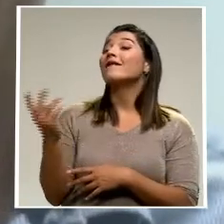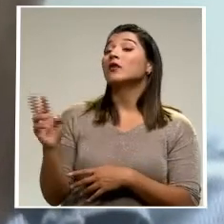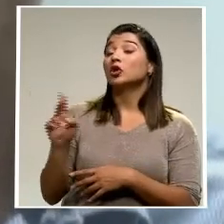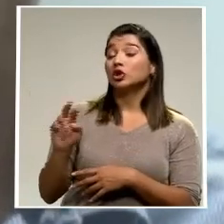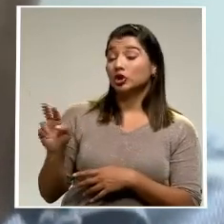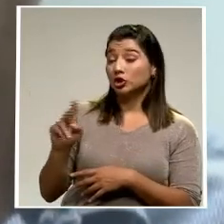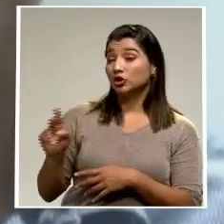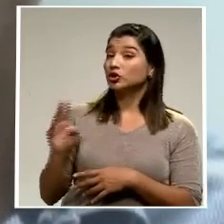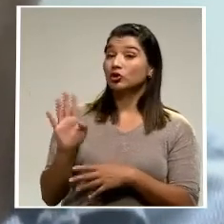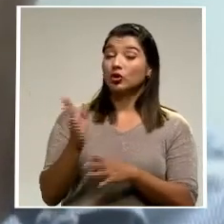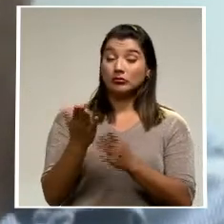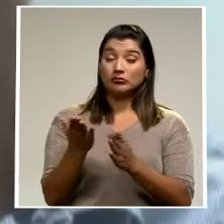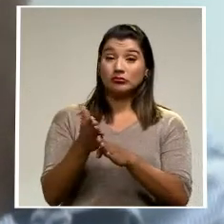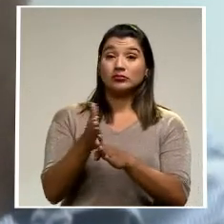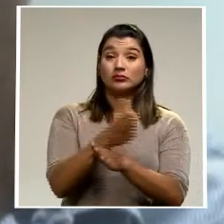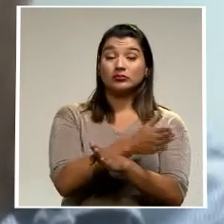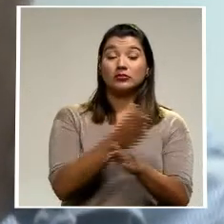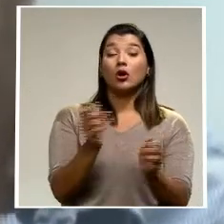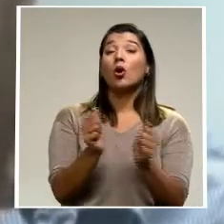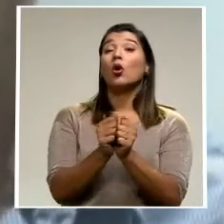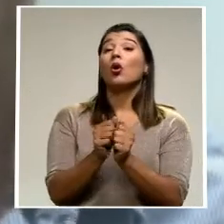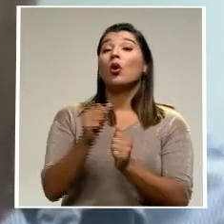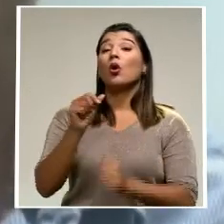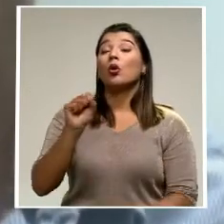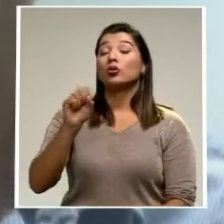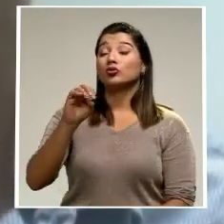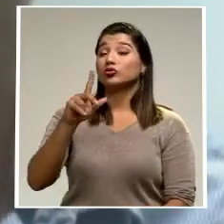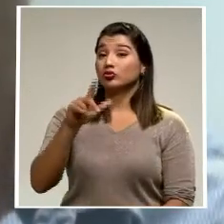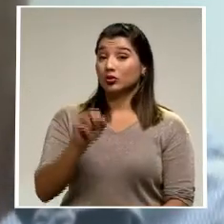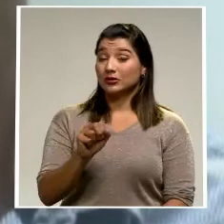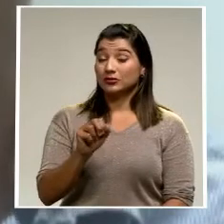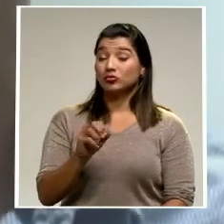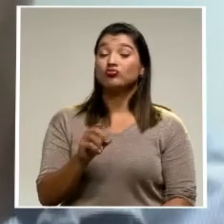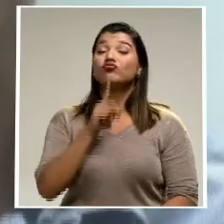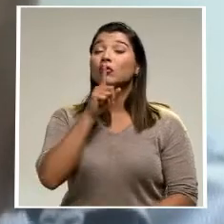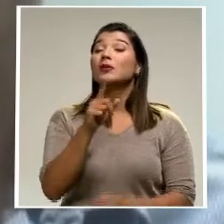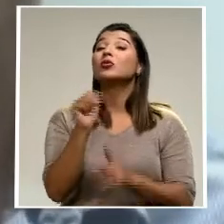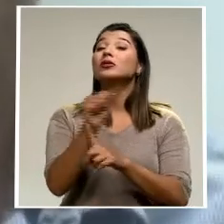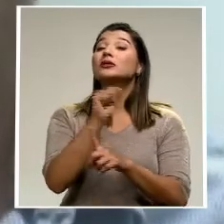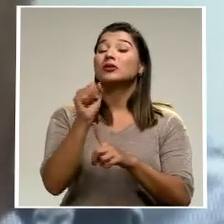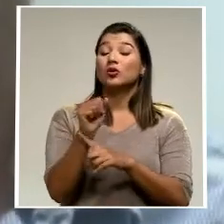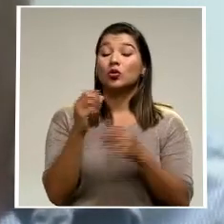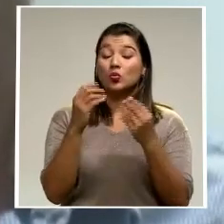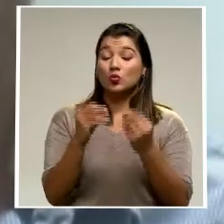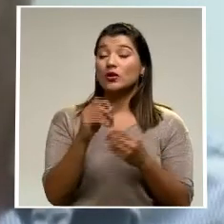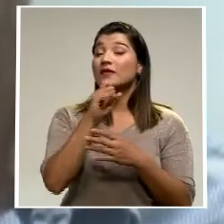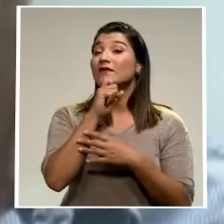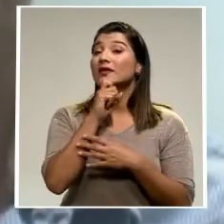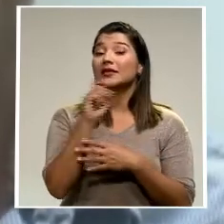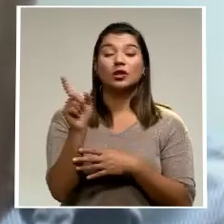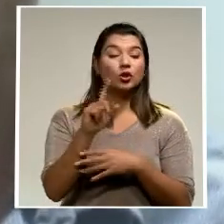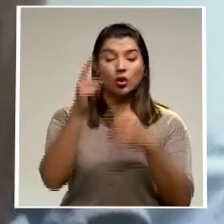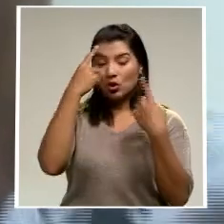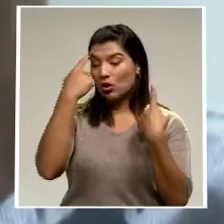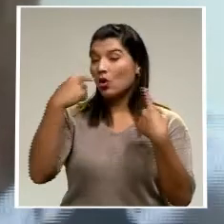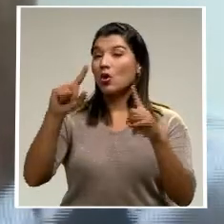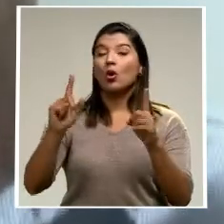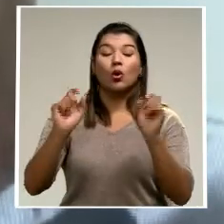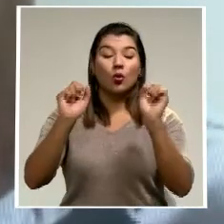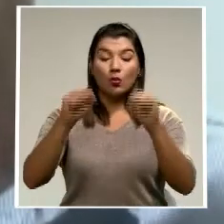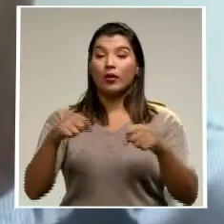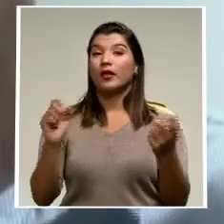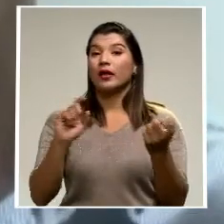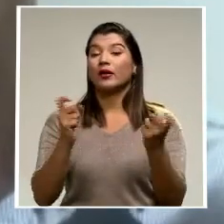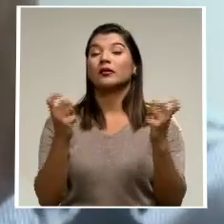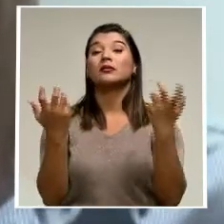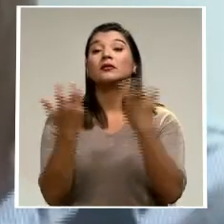3 años, sino a la oposición incluso con Luis Guillermo Solís, ha sido una oposición bastante desdibujada, ¿verdad? No logró amasarse a sí misma como